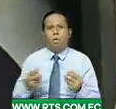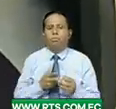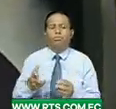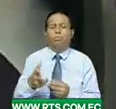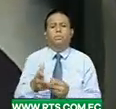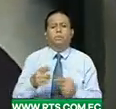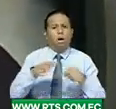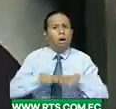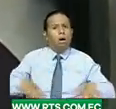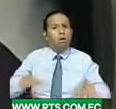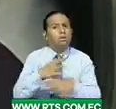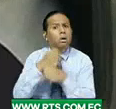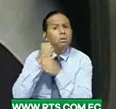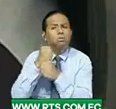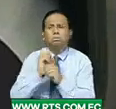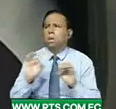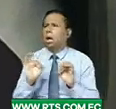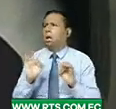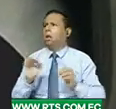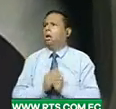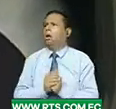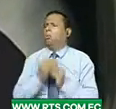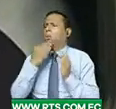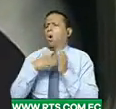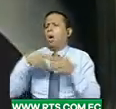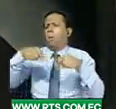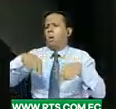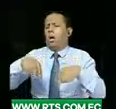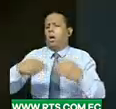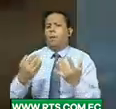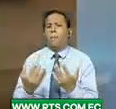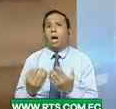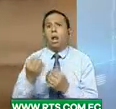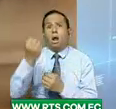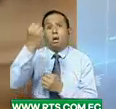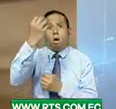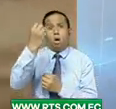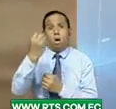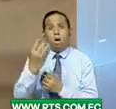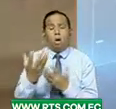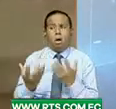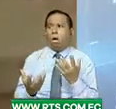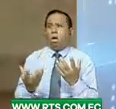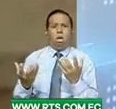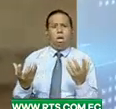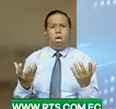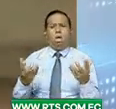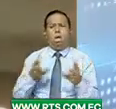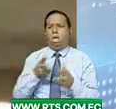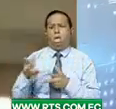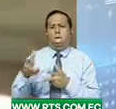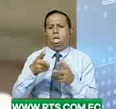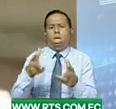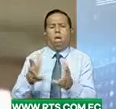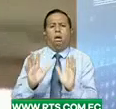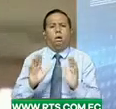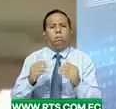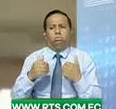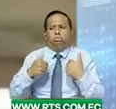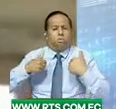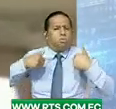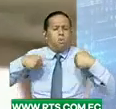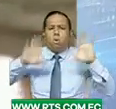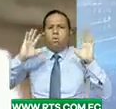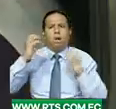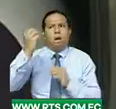nos sentimos seguros en todo ámbito, hasta por esperar una roja, y si es de noche y hay mucha aglomeración de vehículos, o aunque no haya aglomeración